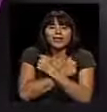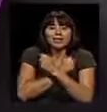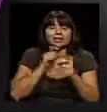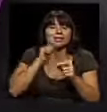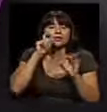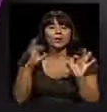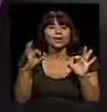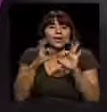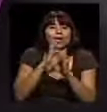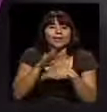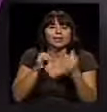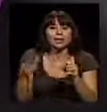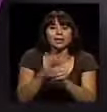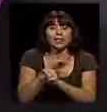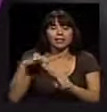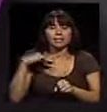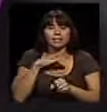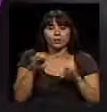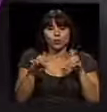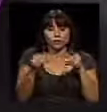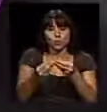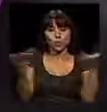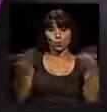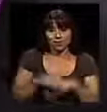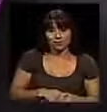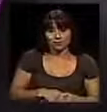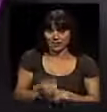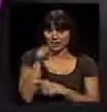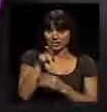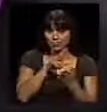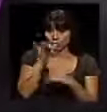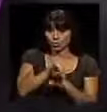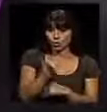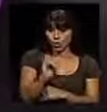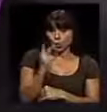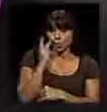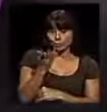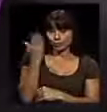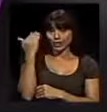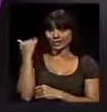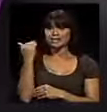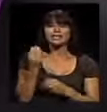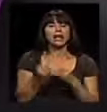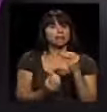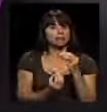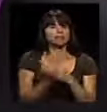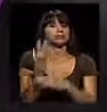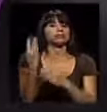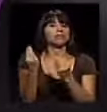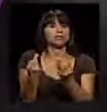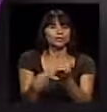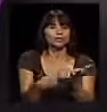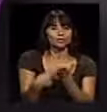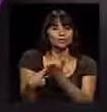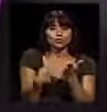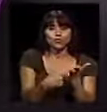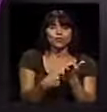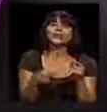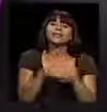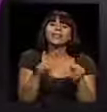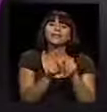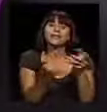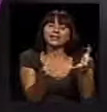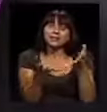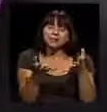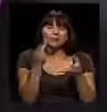del Ministerio de Educación Pública. Ante este proyecto que, como vimos en la cápsula anterior, ha generado mucha discusión en el país, queremos analizar también de